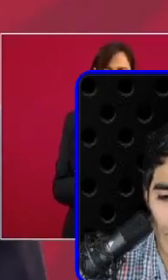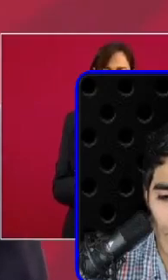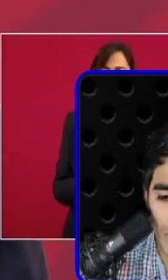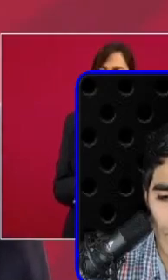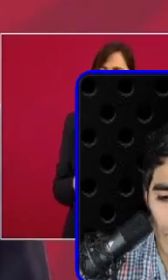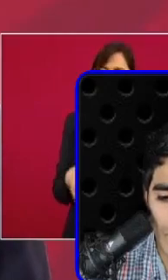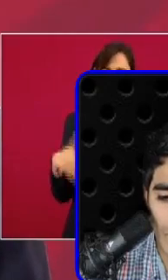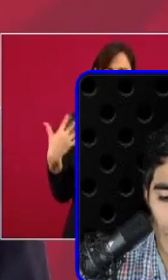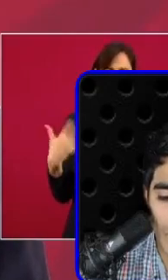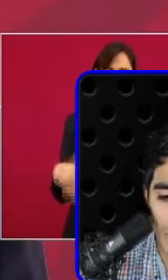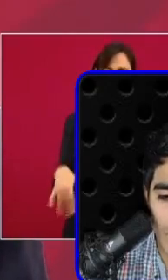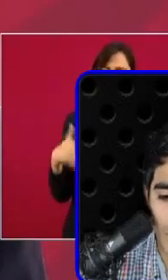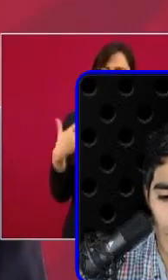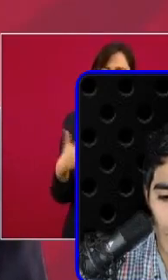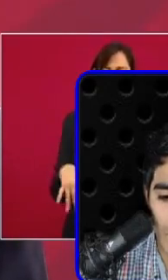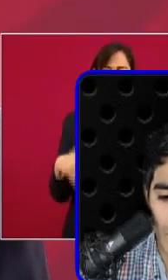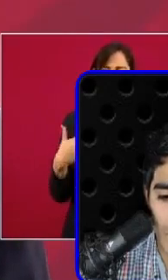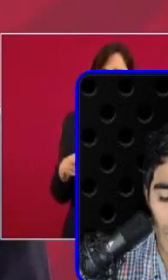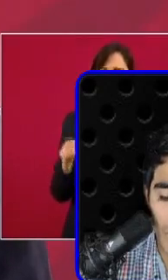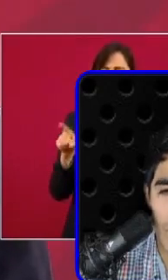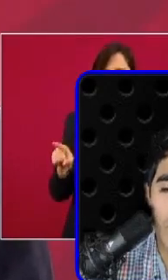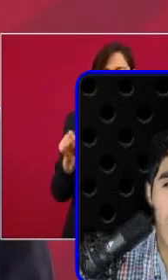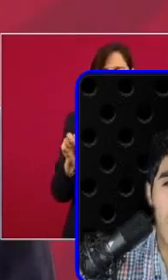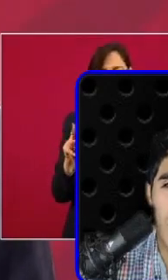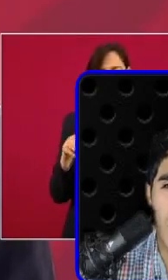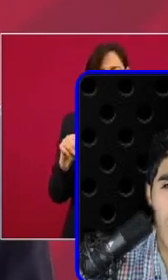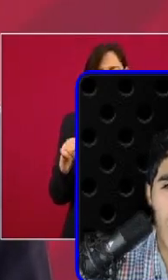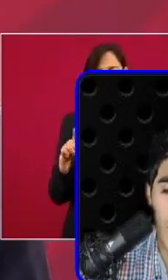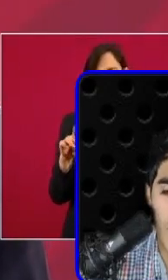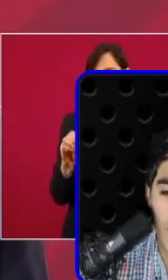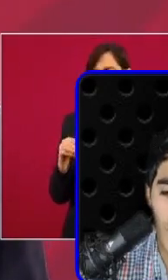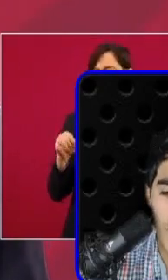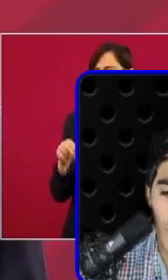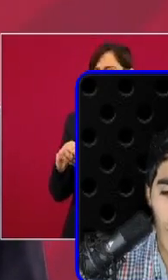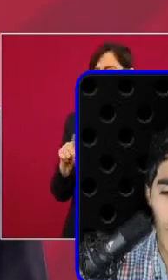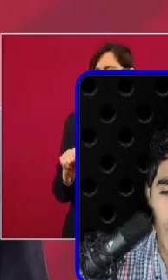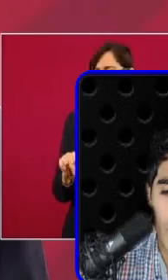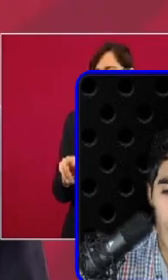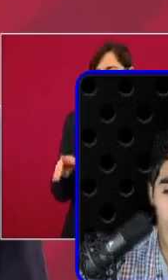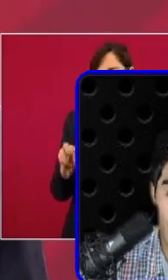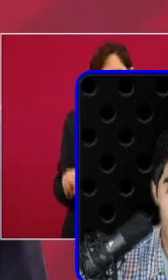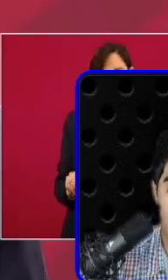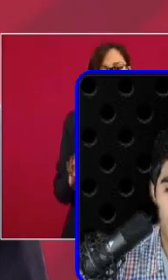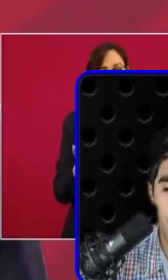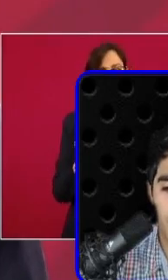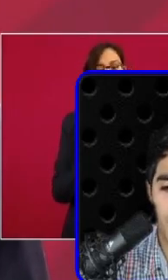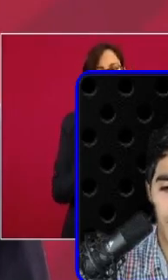nunca el que Armando Manzanero era un hombre sensible, un hombre del pueblo.